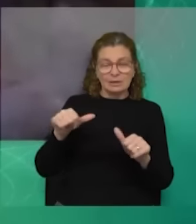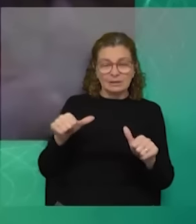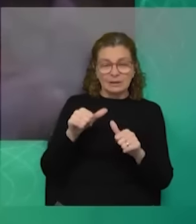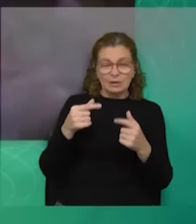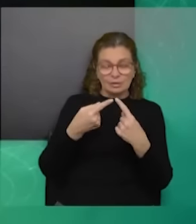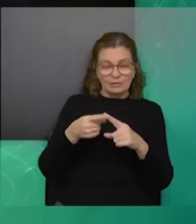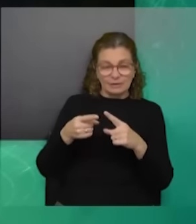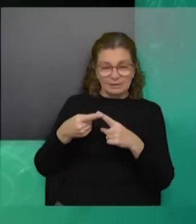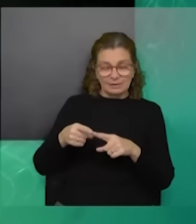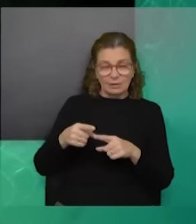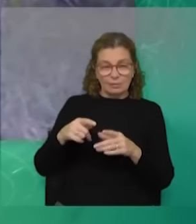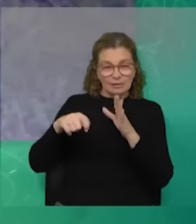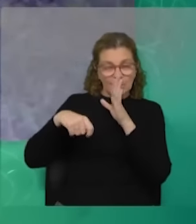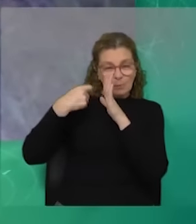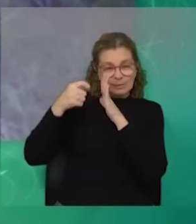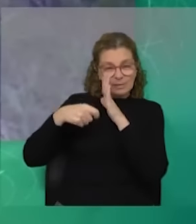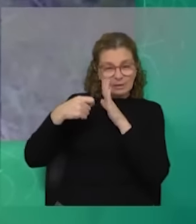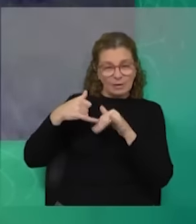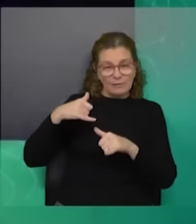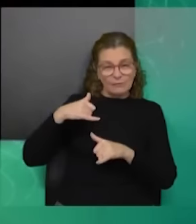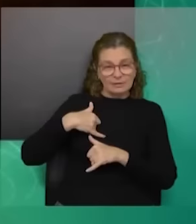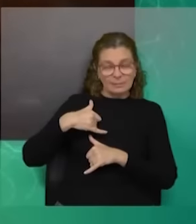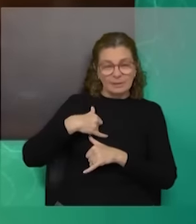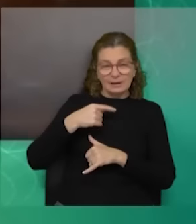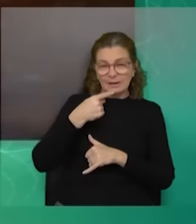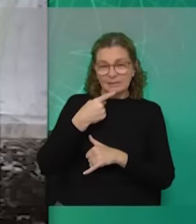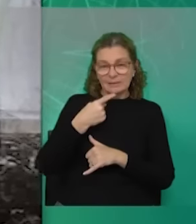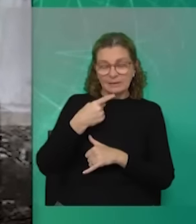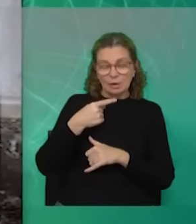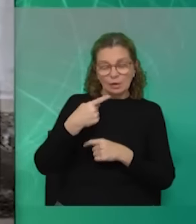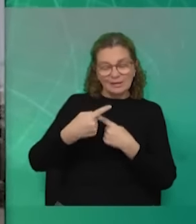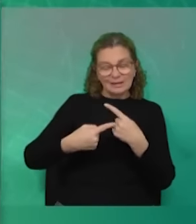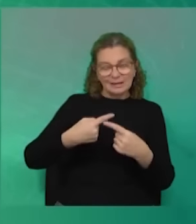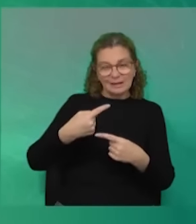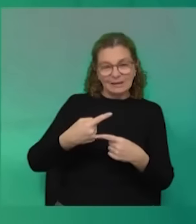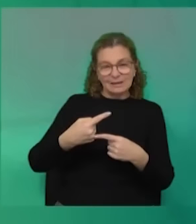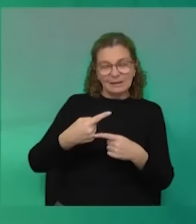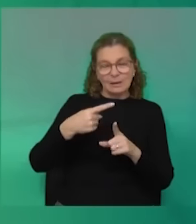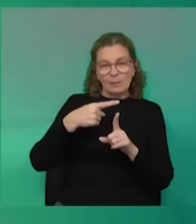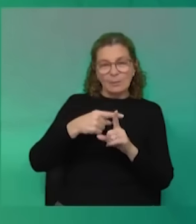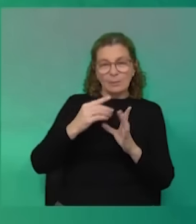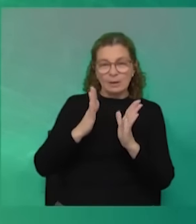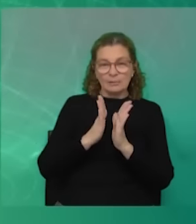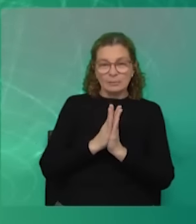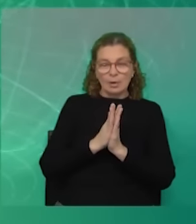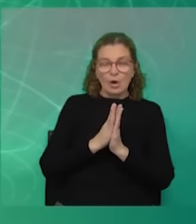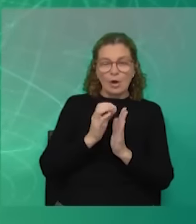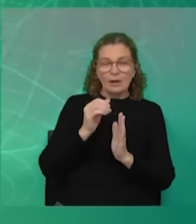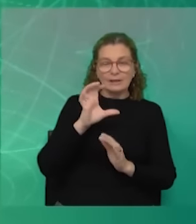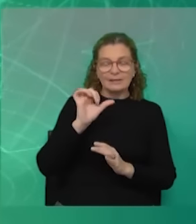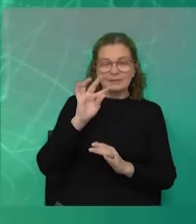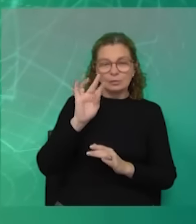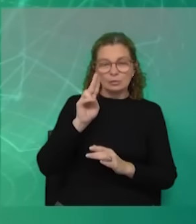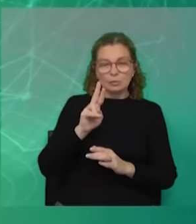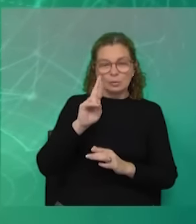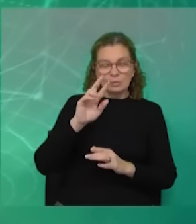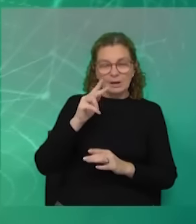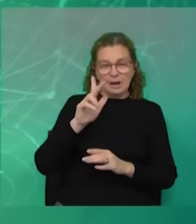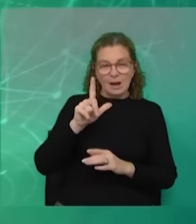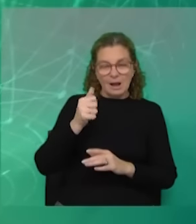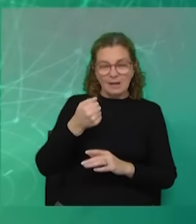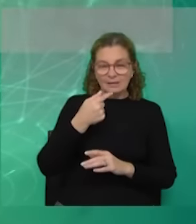homenajes con un video las fuerzas armadas afirmaron que seguirán sus pasos y el arzobispo de Montevideo Daniel esturla compartió la pila bautismal